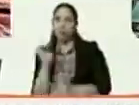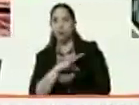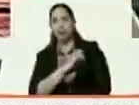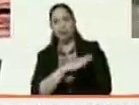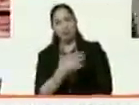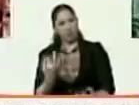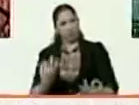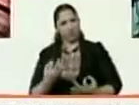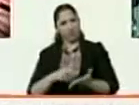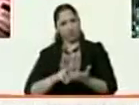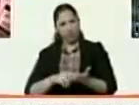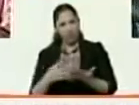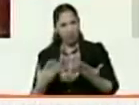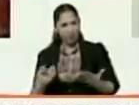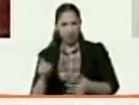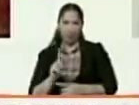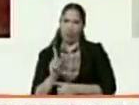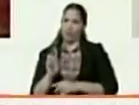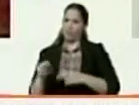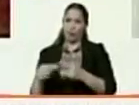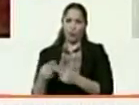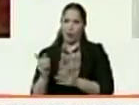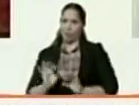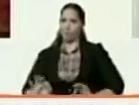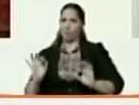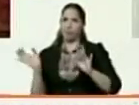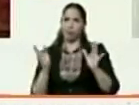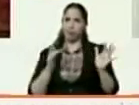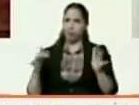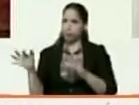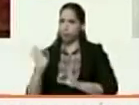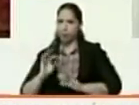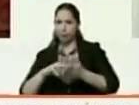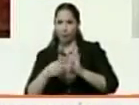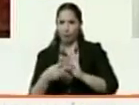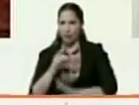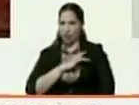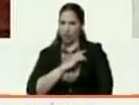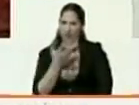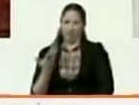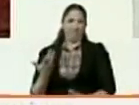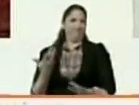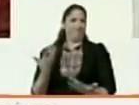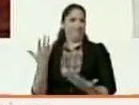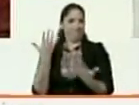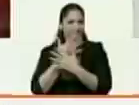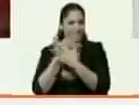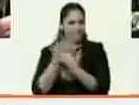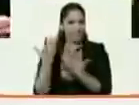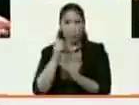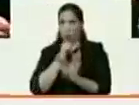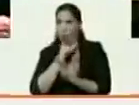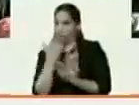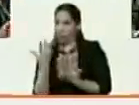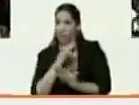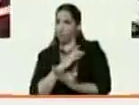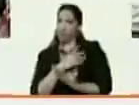En verdad, no era ningún oasis. No era ningún oasis, no es ningún